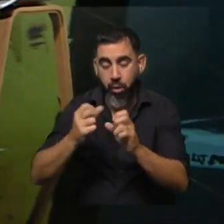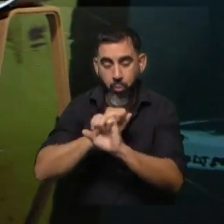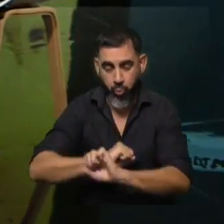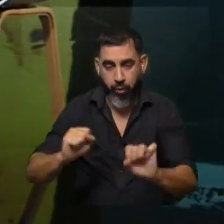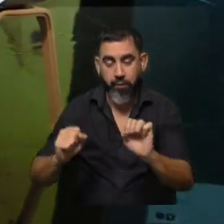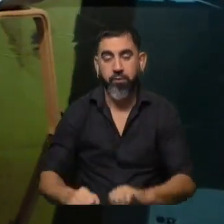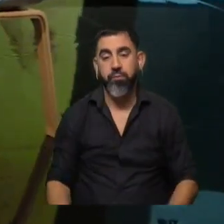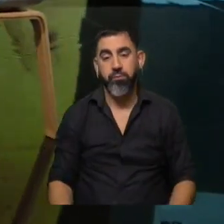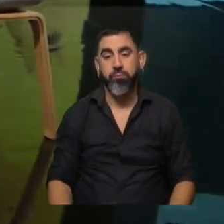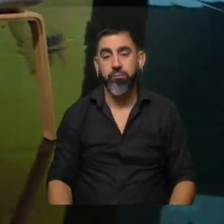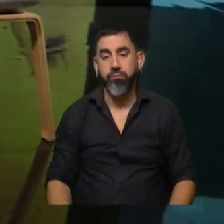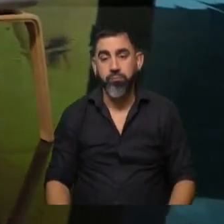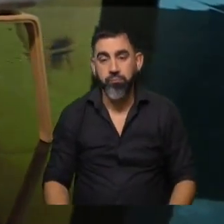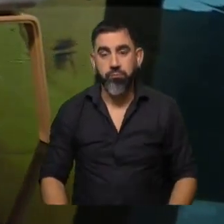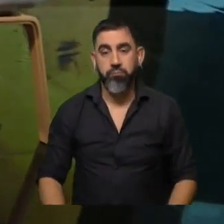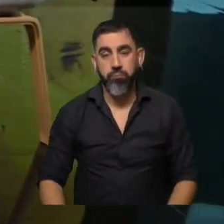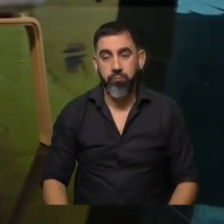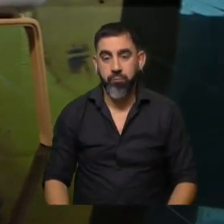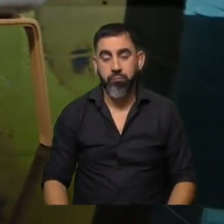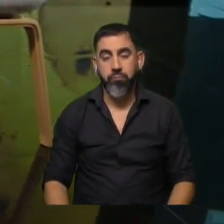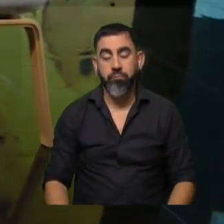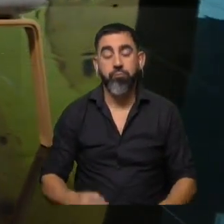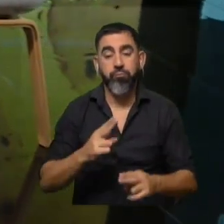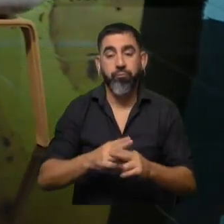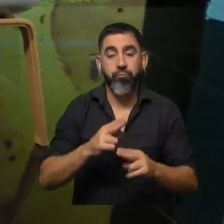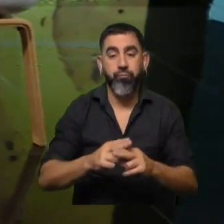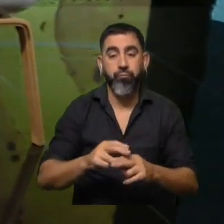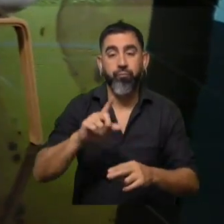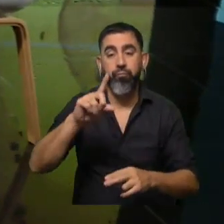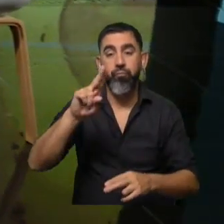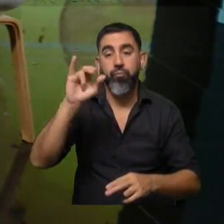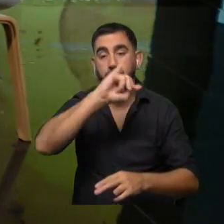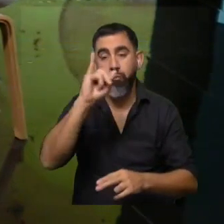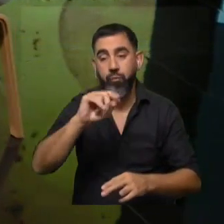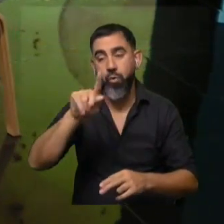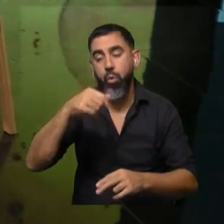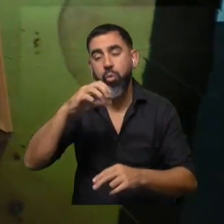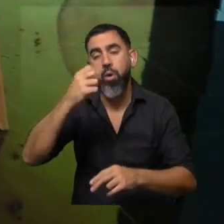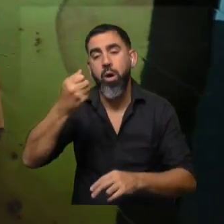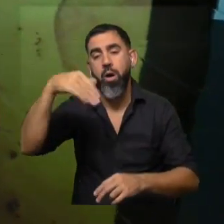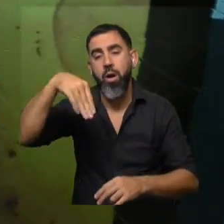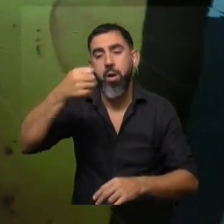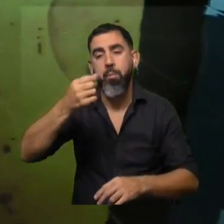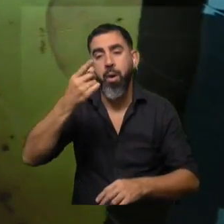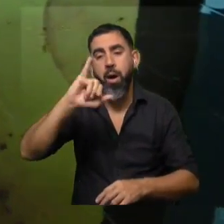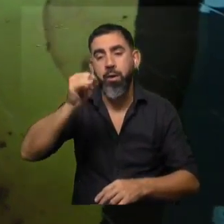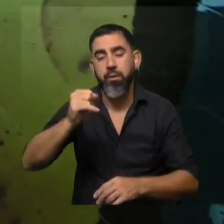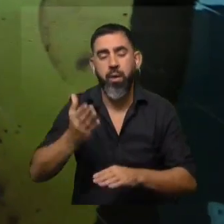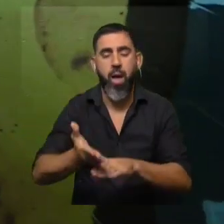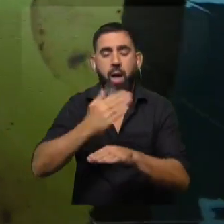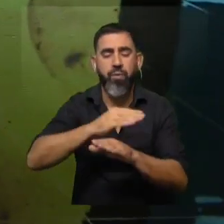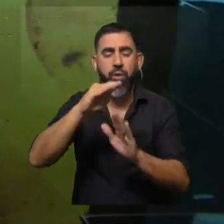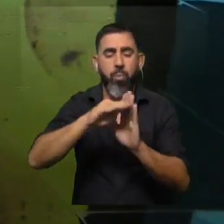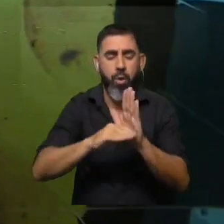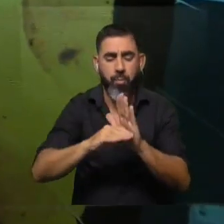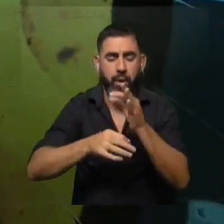mencionando, búsqueda y análisis, que se llaman Luz y Amalia. Creo que ya han comentado sobre ellas. En otros programas seguro, pero no está